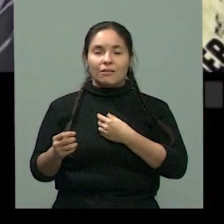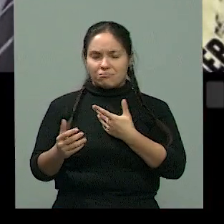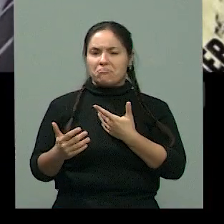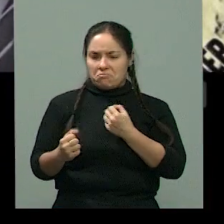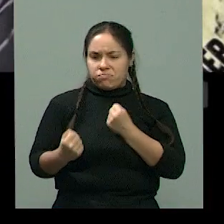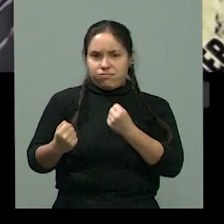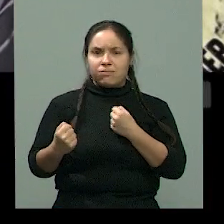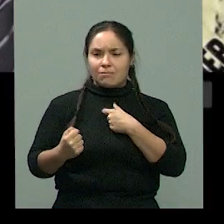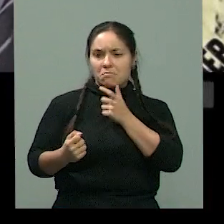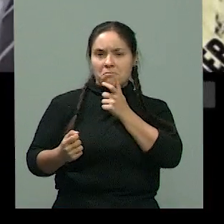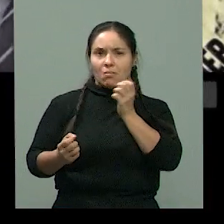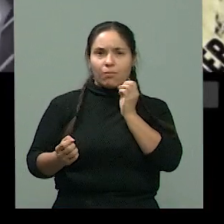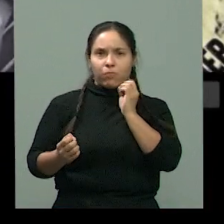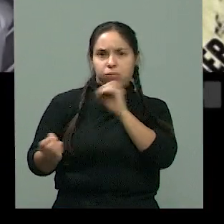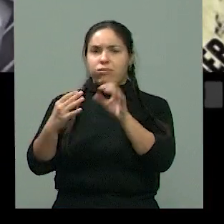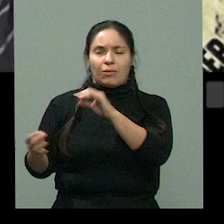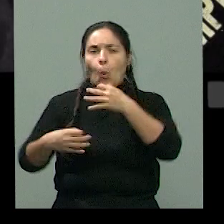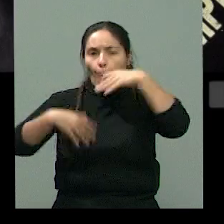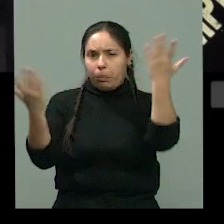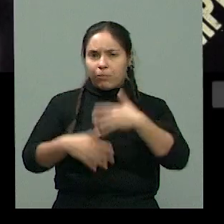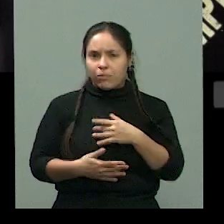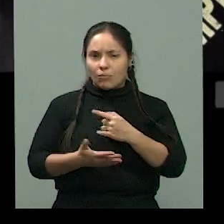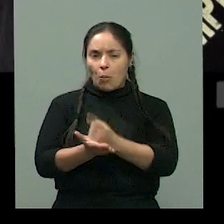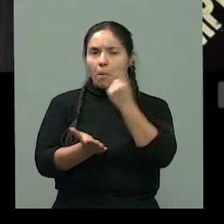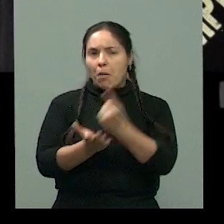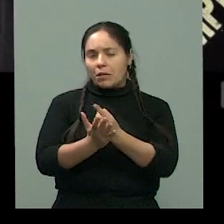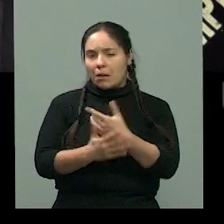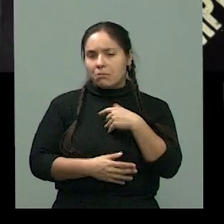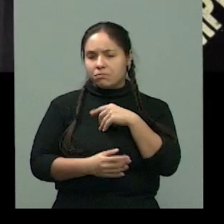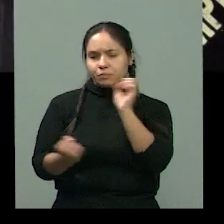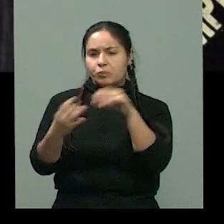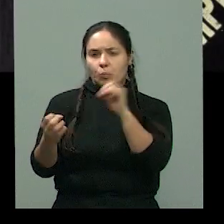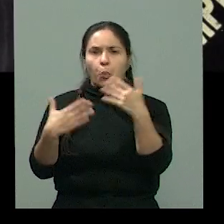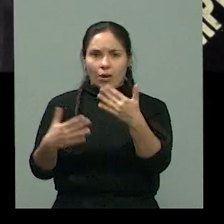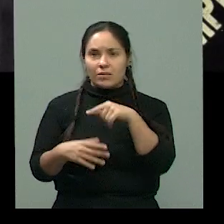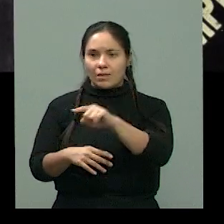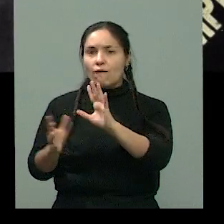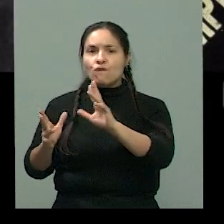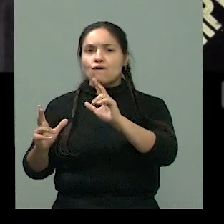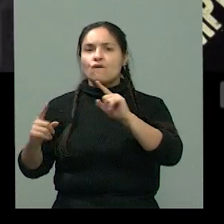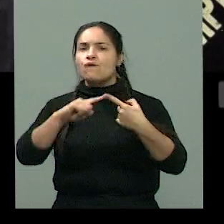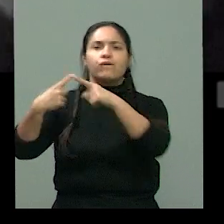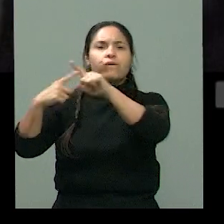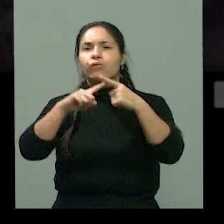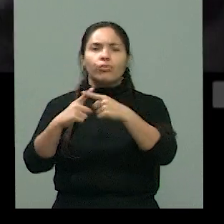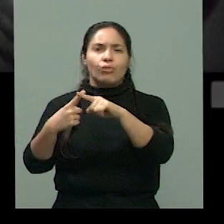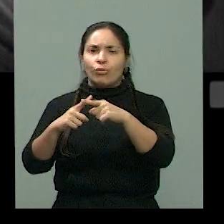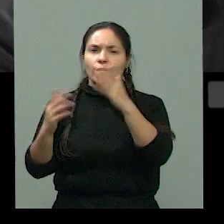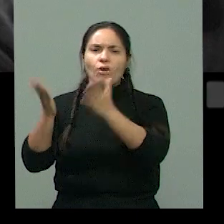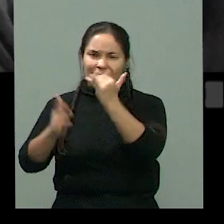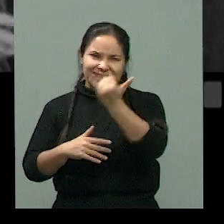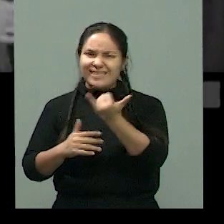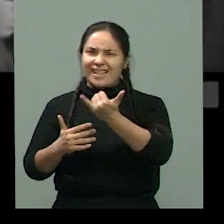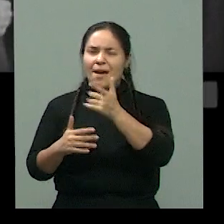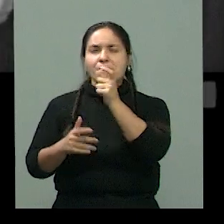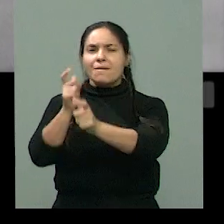Entonces, bueno, hay mucha violencia en ese intercambio, pero no tanta como en otros momentos de la historia en donde como un